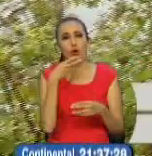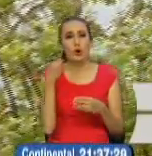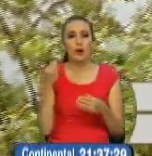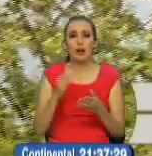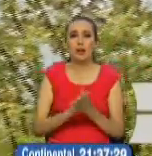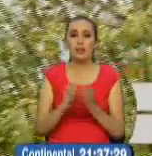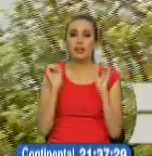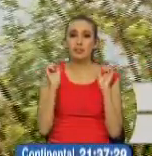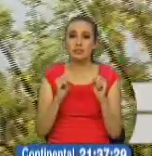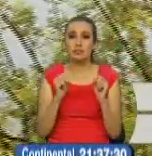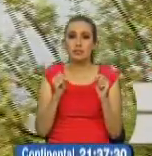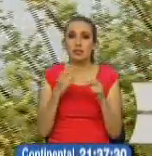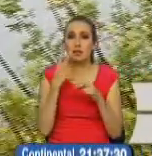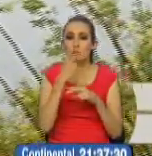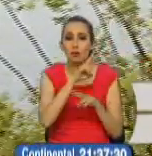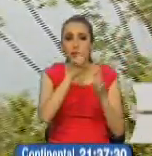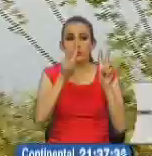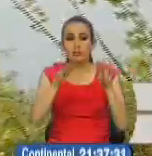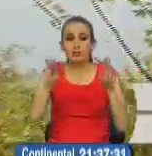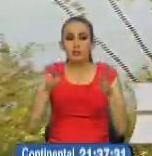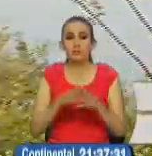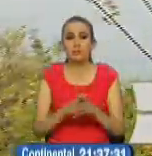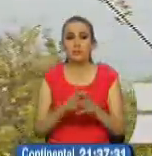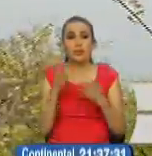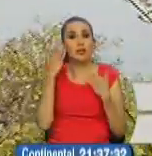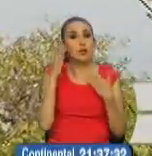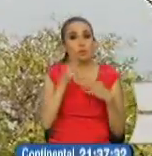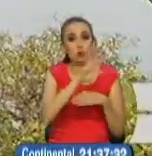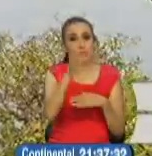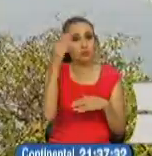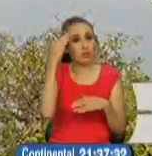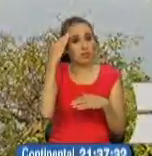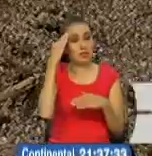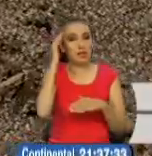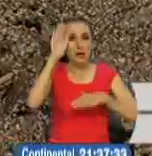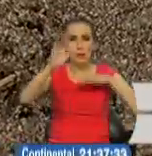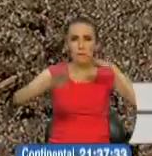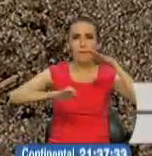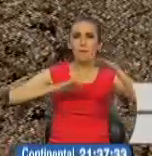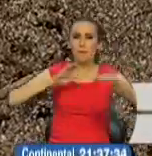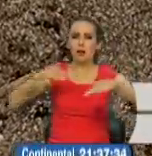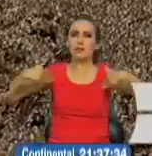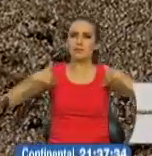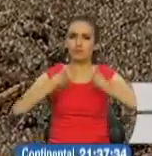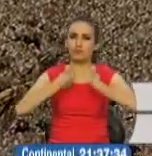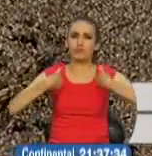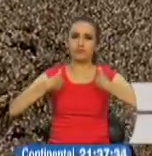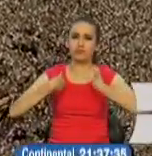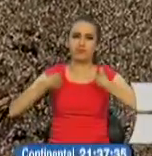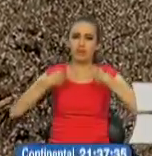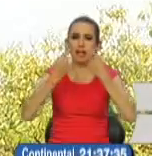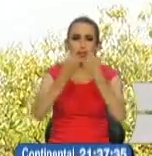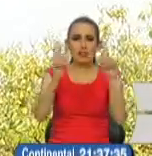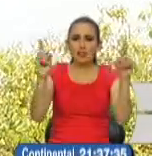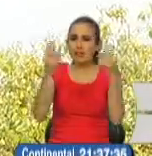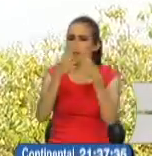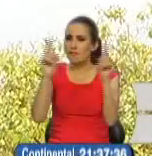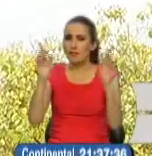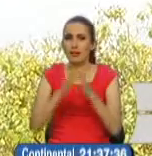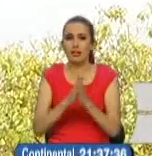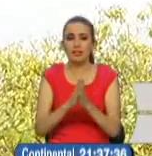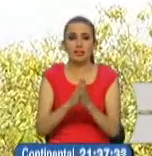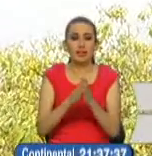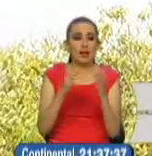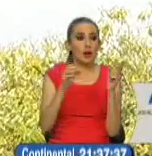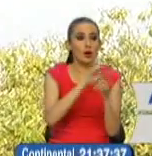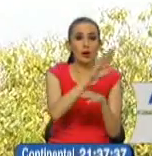regalarnos parajes tan únicos y diversos. Pues aunque no lo crea, en plena playa existe una fauna sumamente diversa.